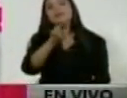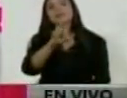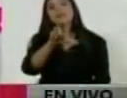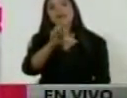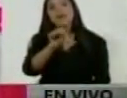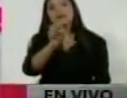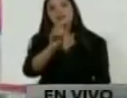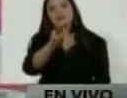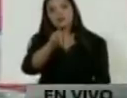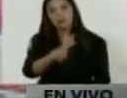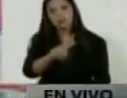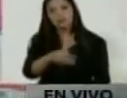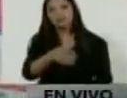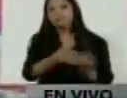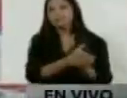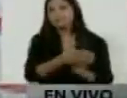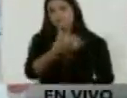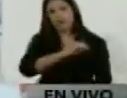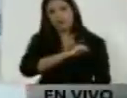Martínez,